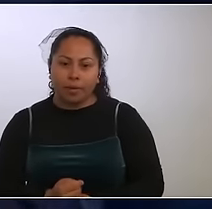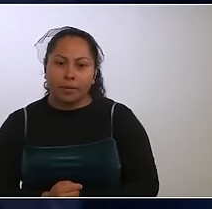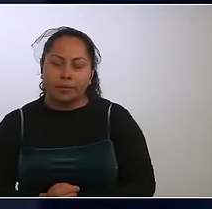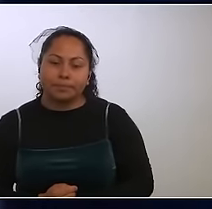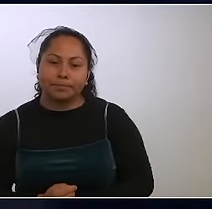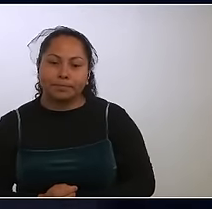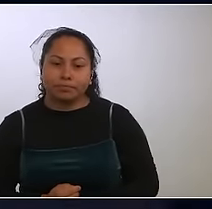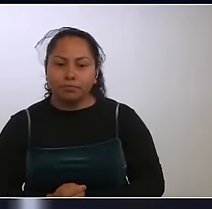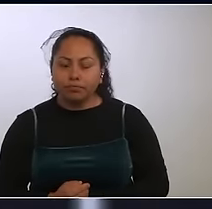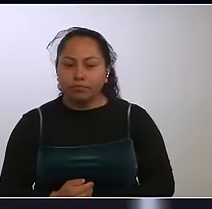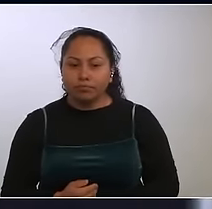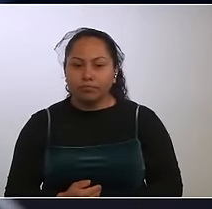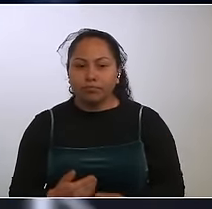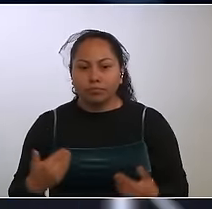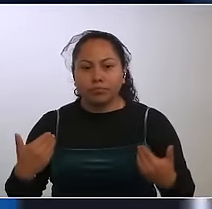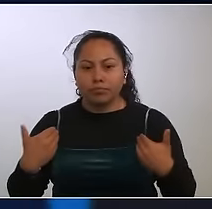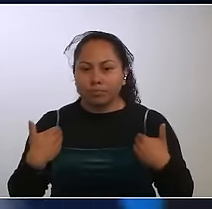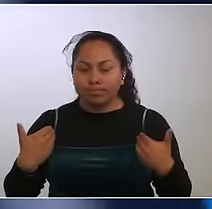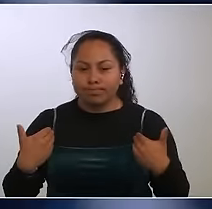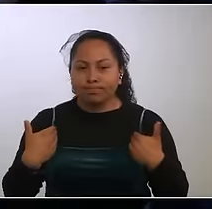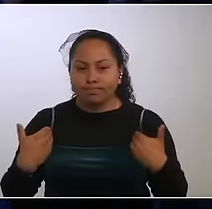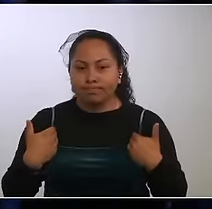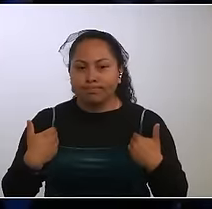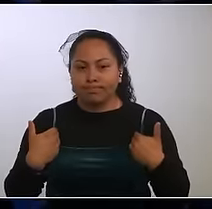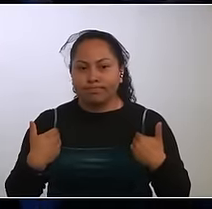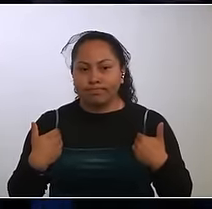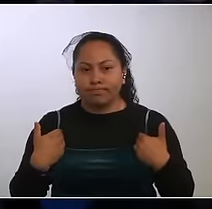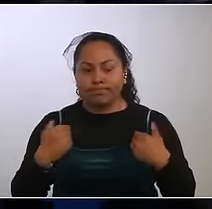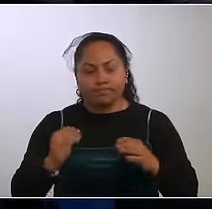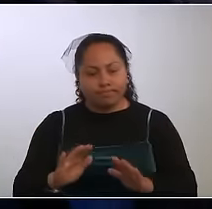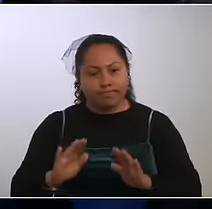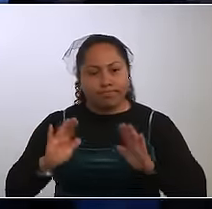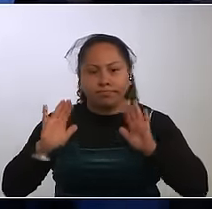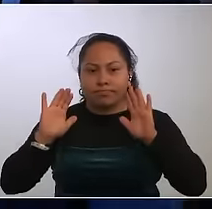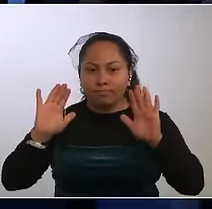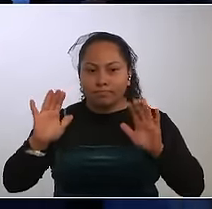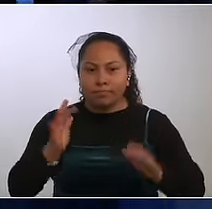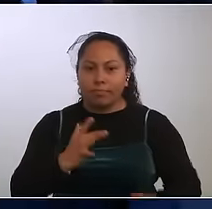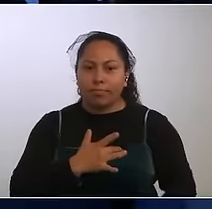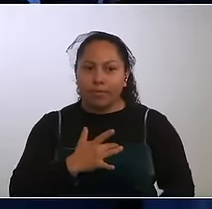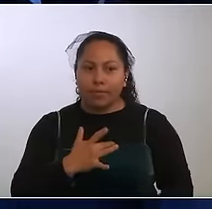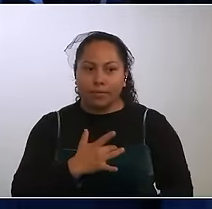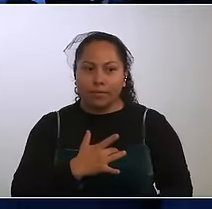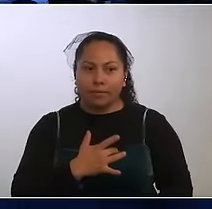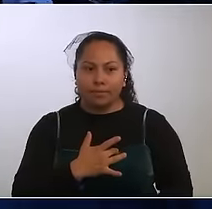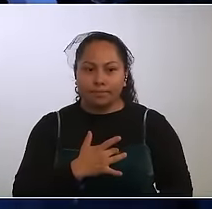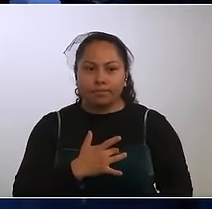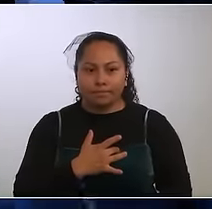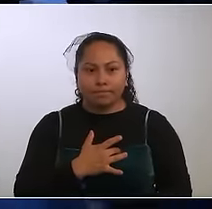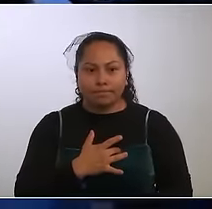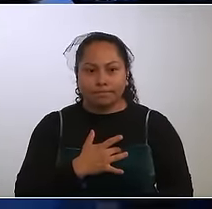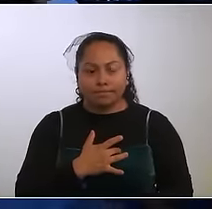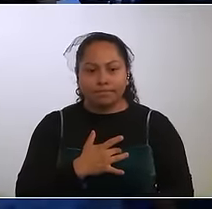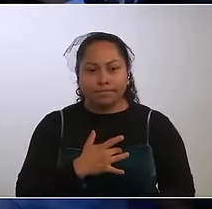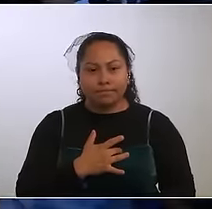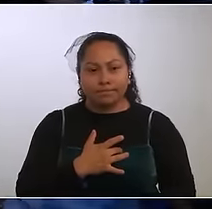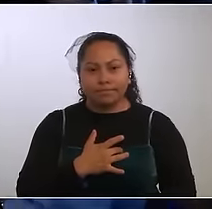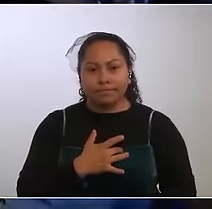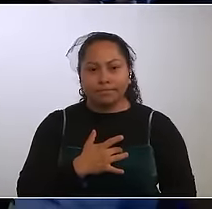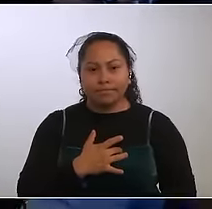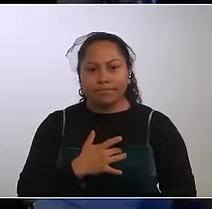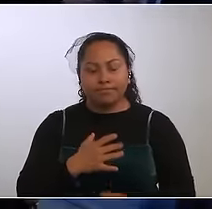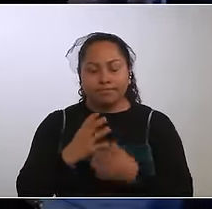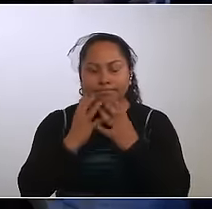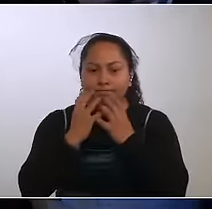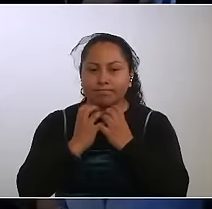Young people, you have nothing more than 7 young people in your youth group. But did you know that in every young person there are treasures, their